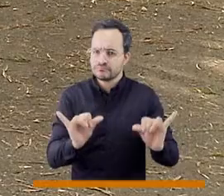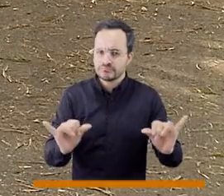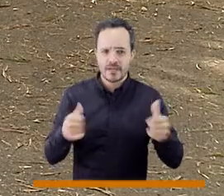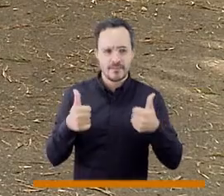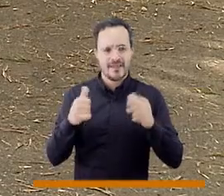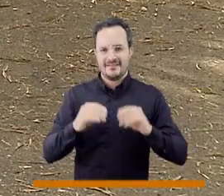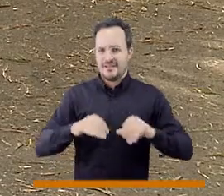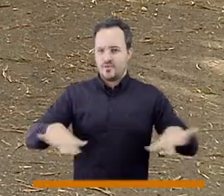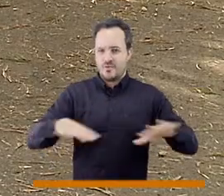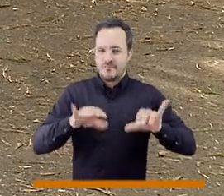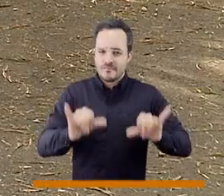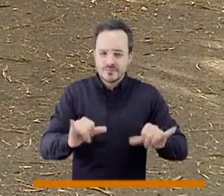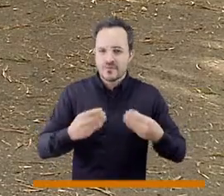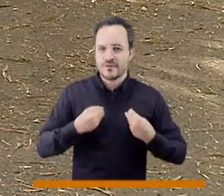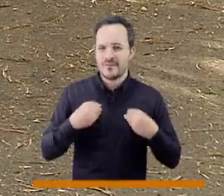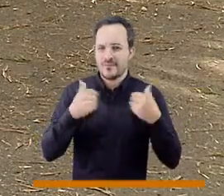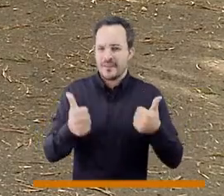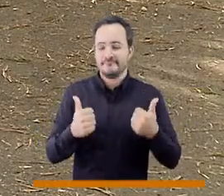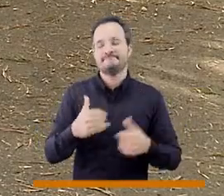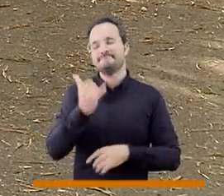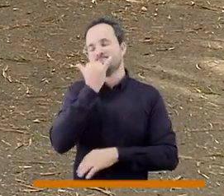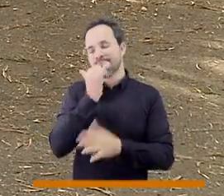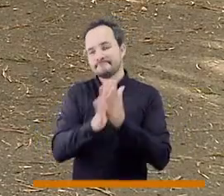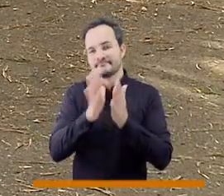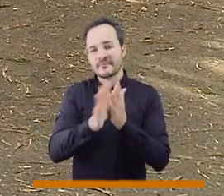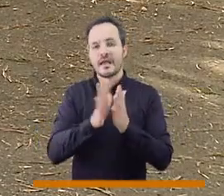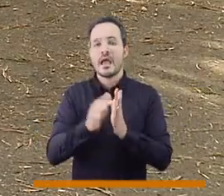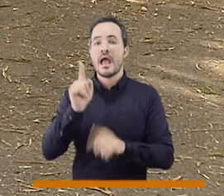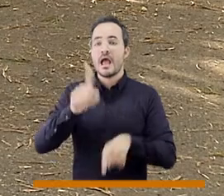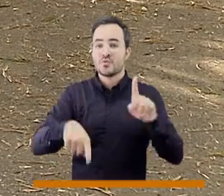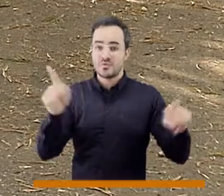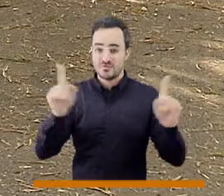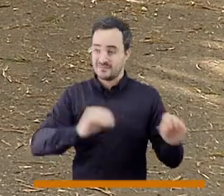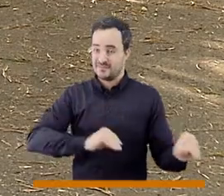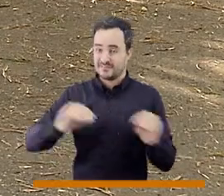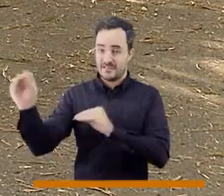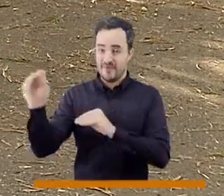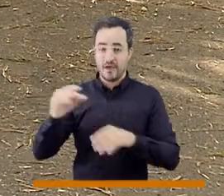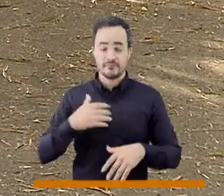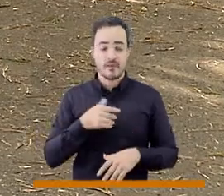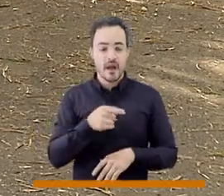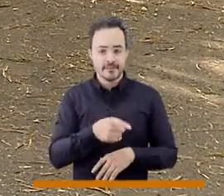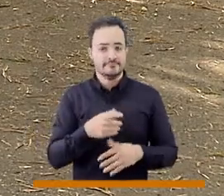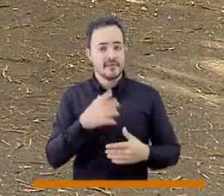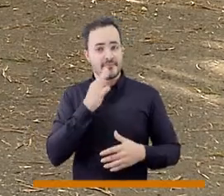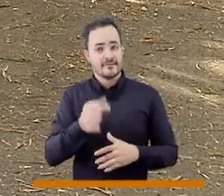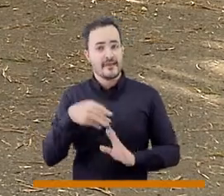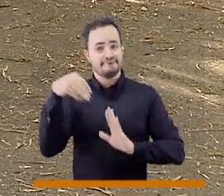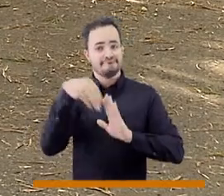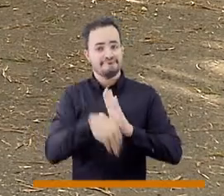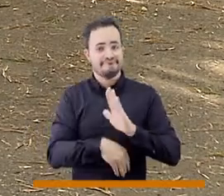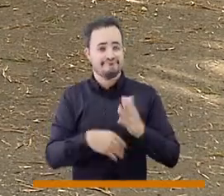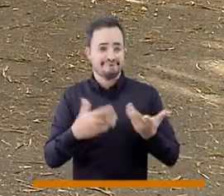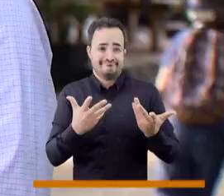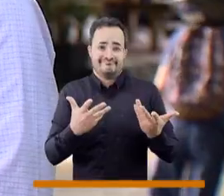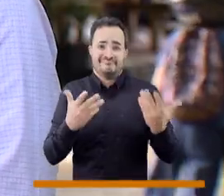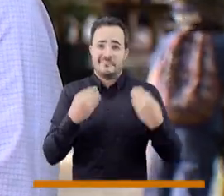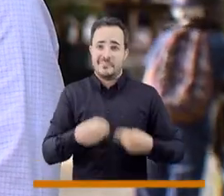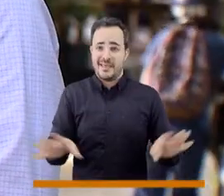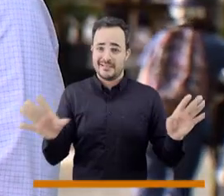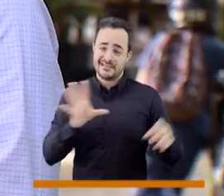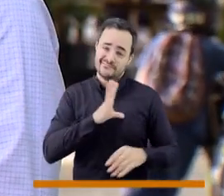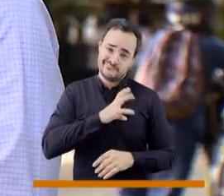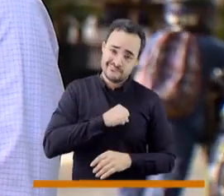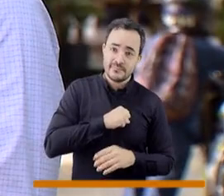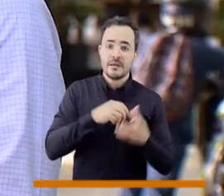barrios en nuestro territorio. ¿Qué pasa? Que si la gente se va, pues tenemos una pérdida